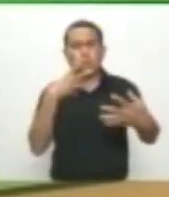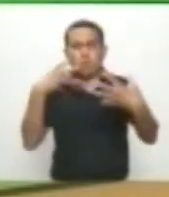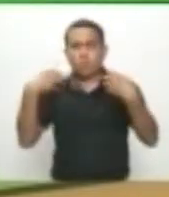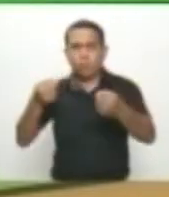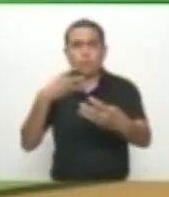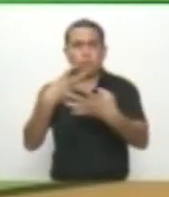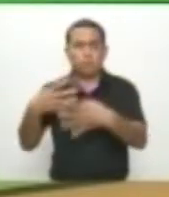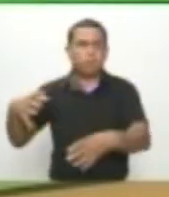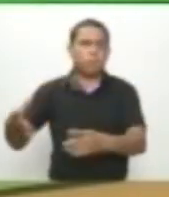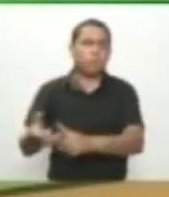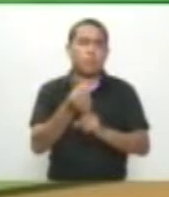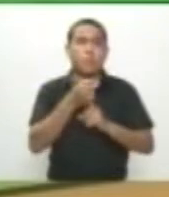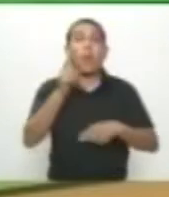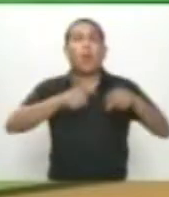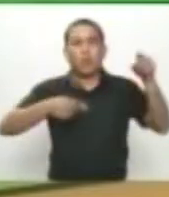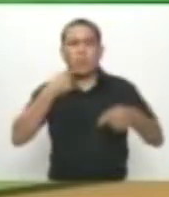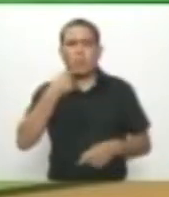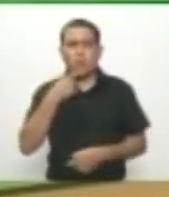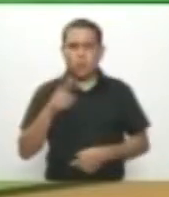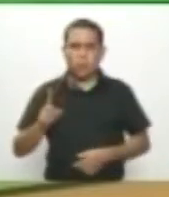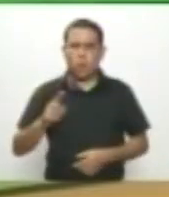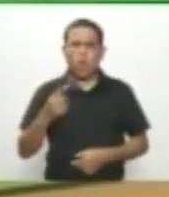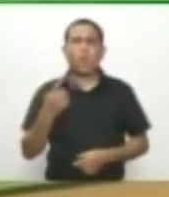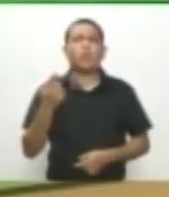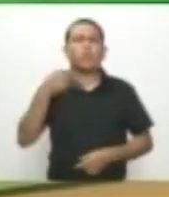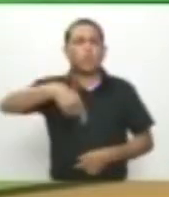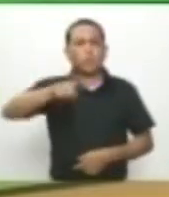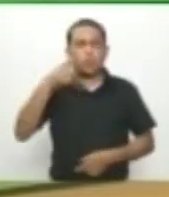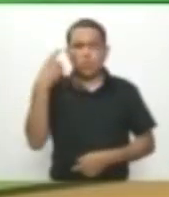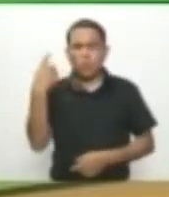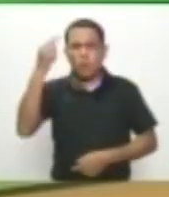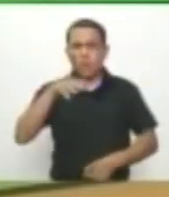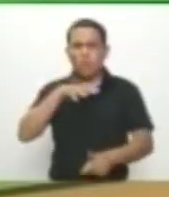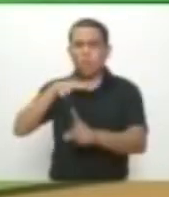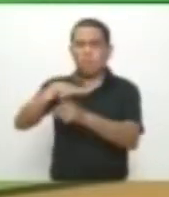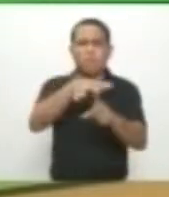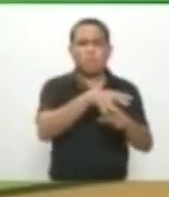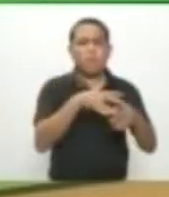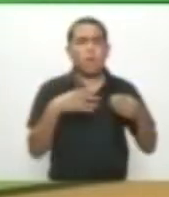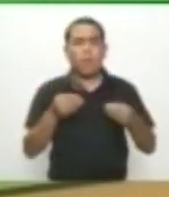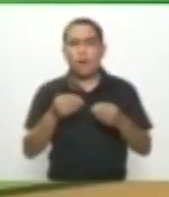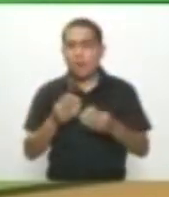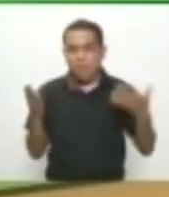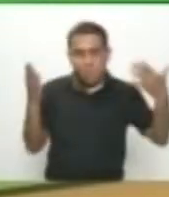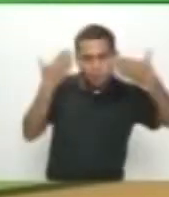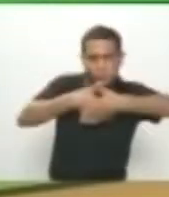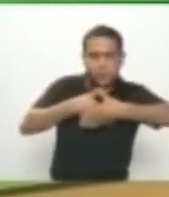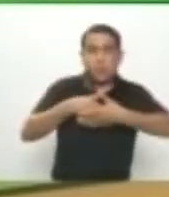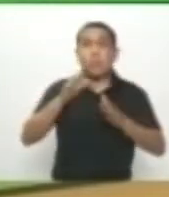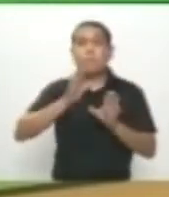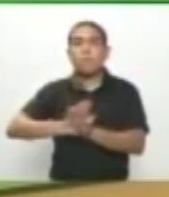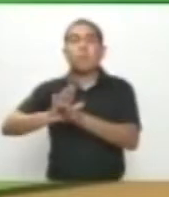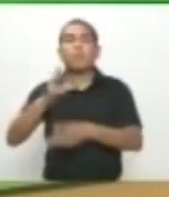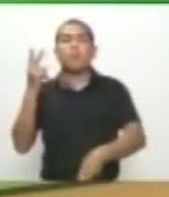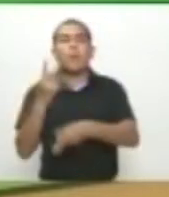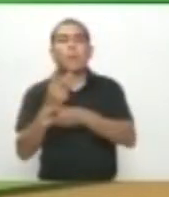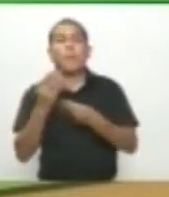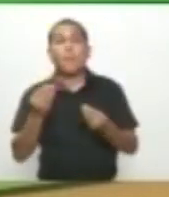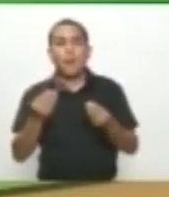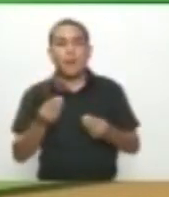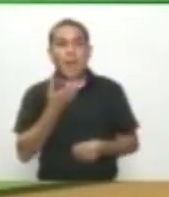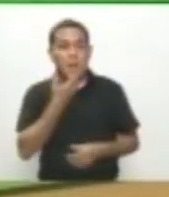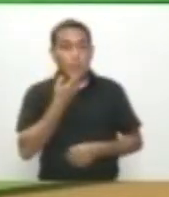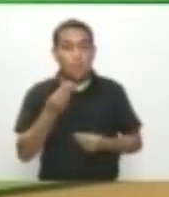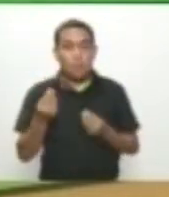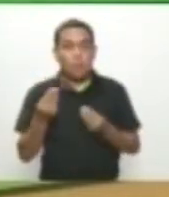trata de un complot político para callarlos y le asalta la duda en particular sobre el presunto delito de peculado por favorecimiento a